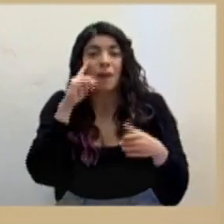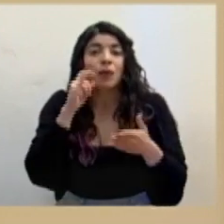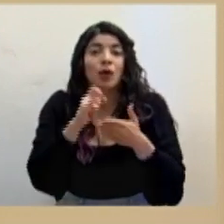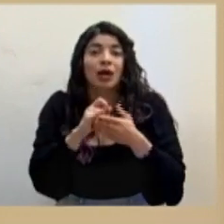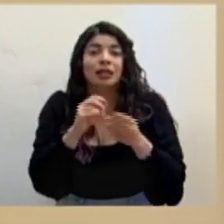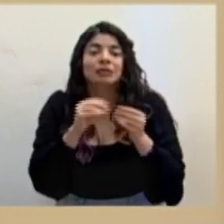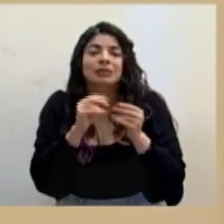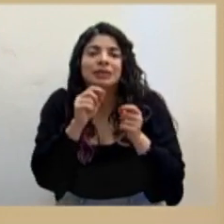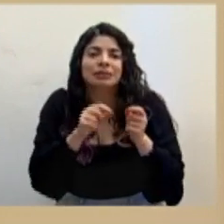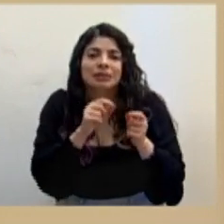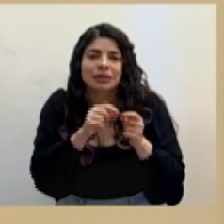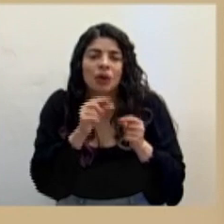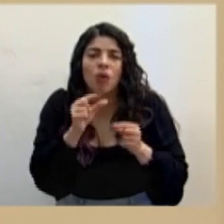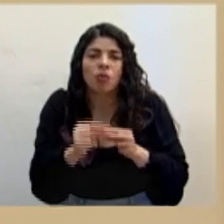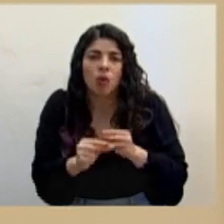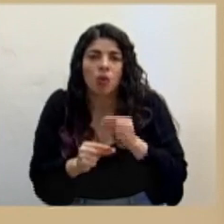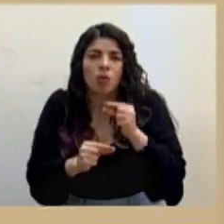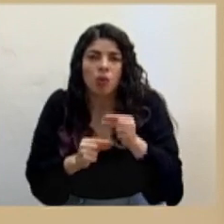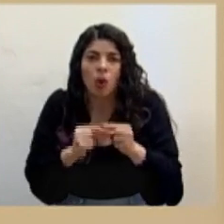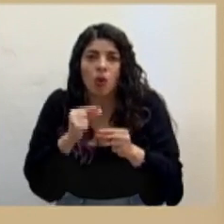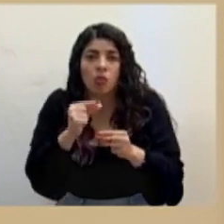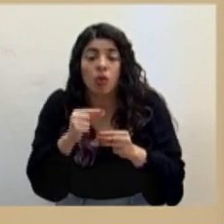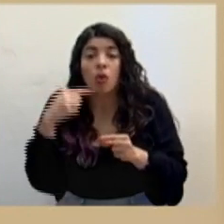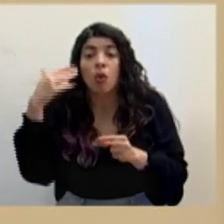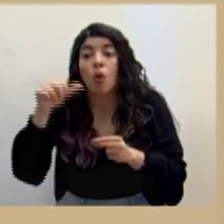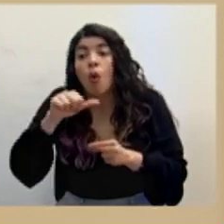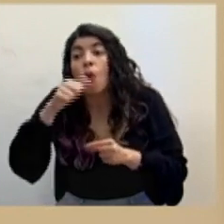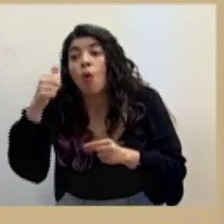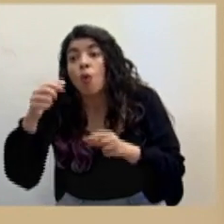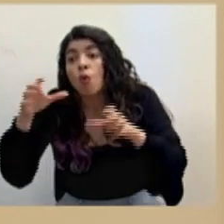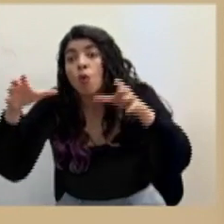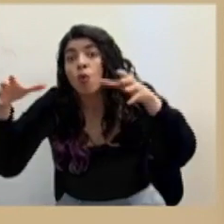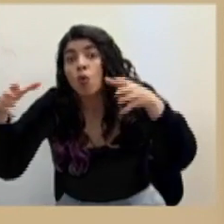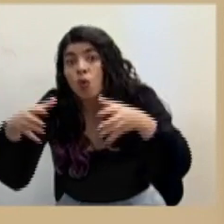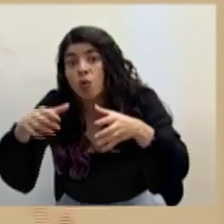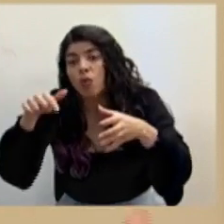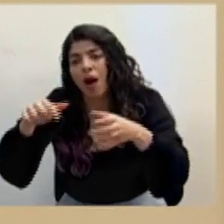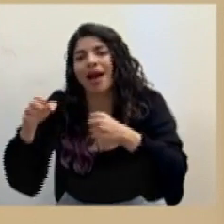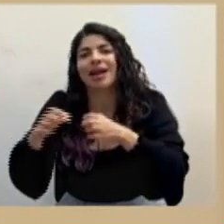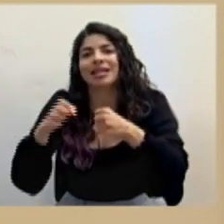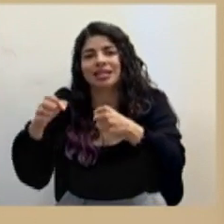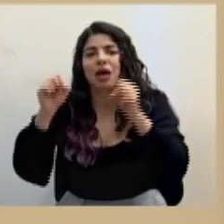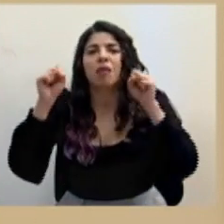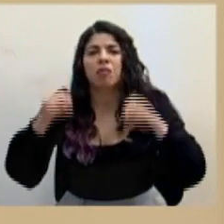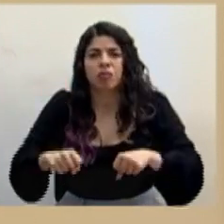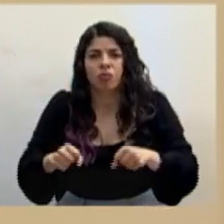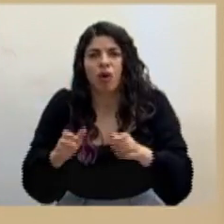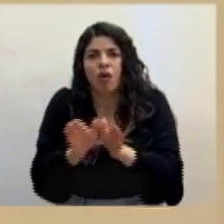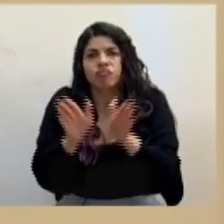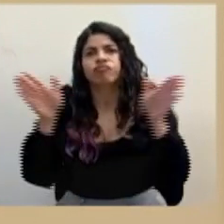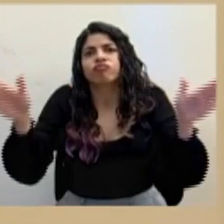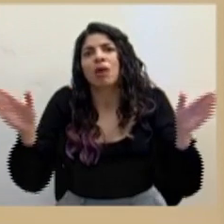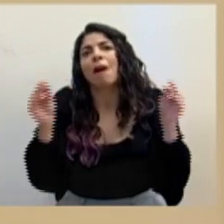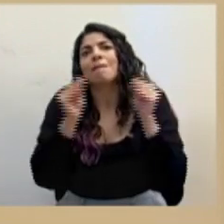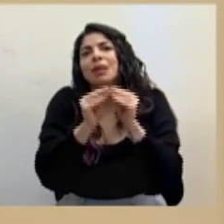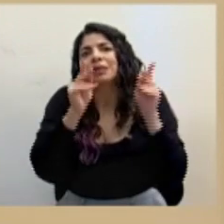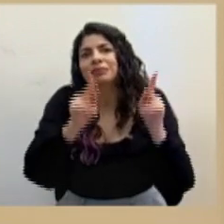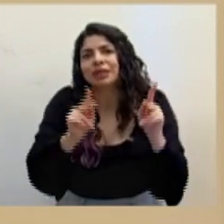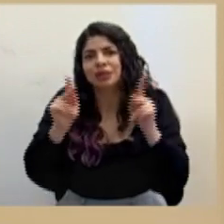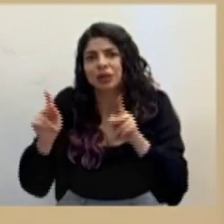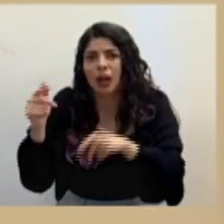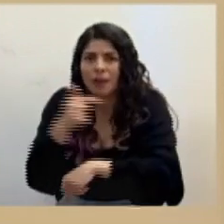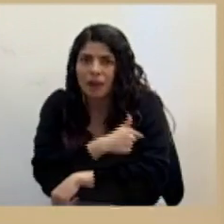puntuales y conforme vayamos avanzando en los demás grupos, las estrategias están definidas para poder abarcar mayor cantidad de